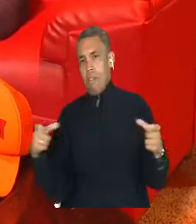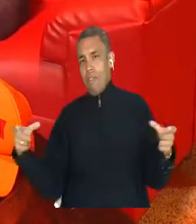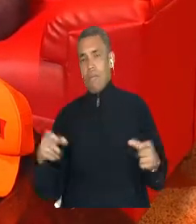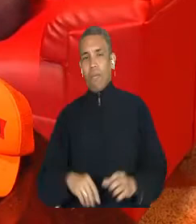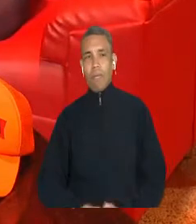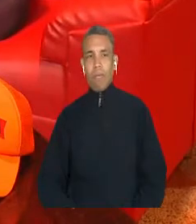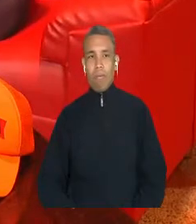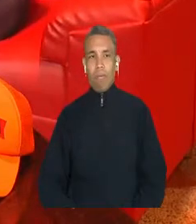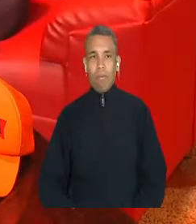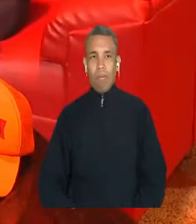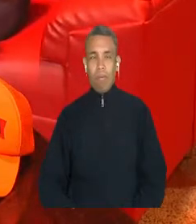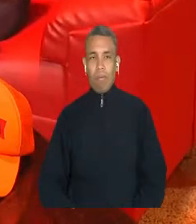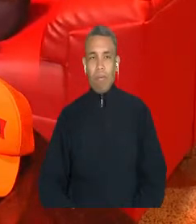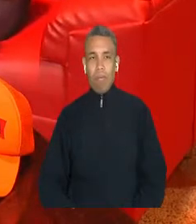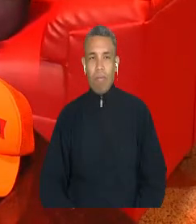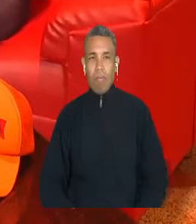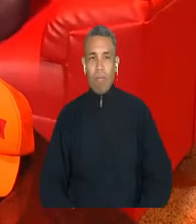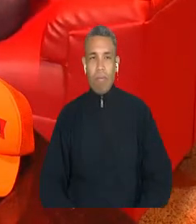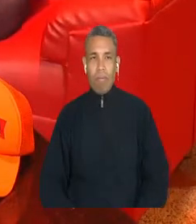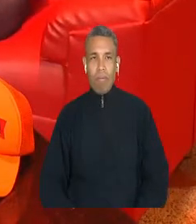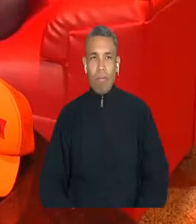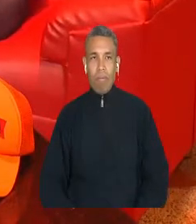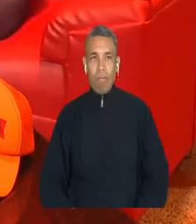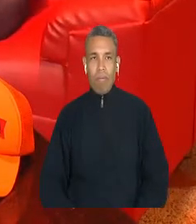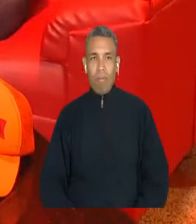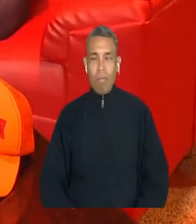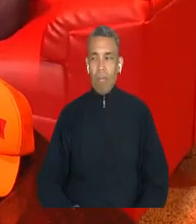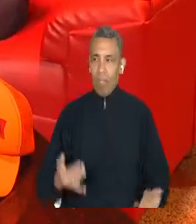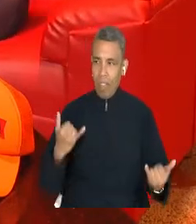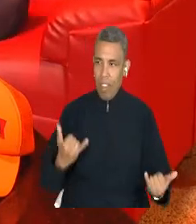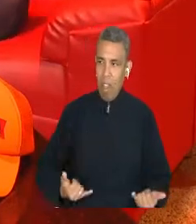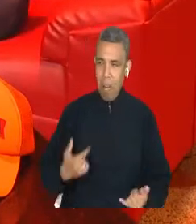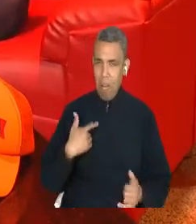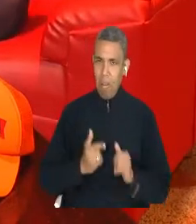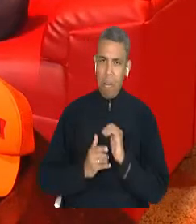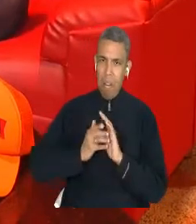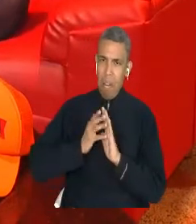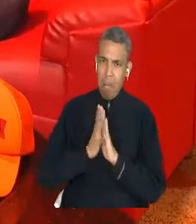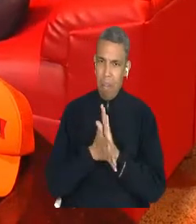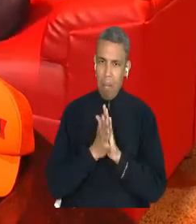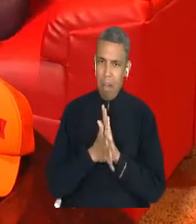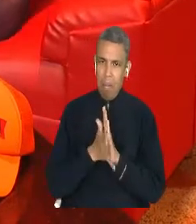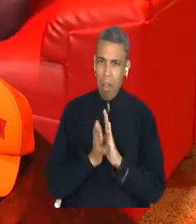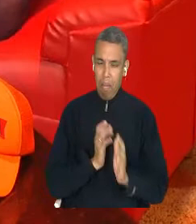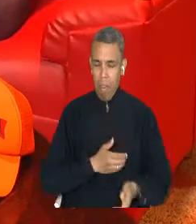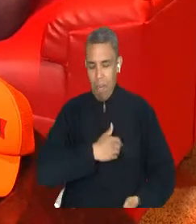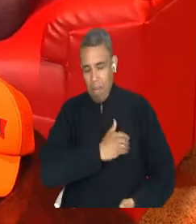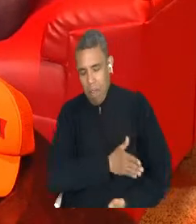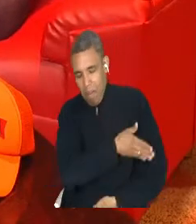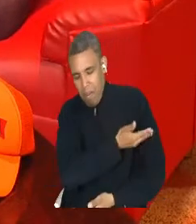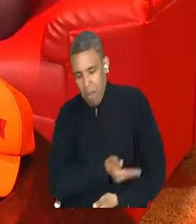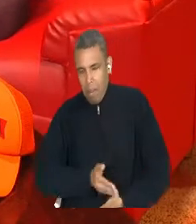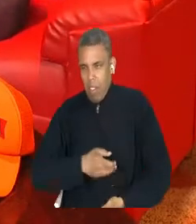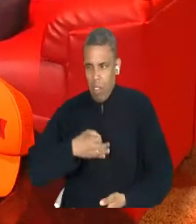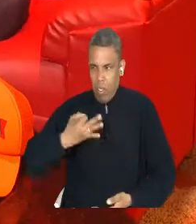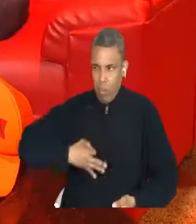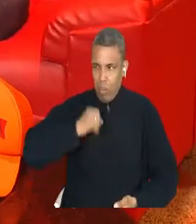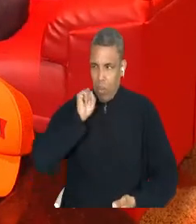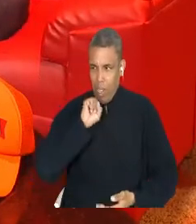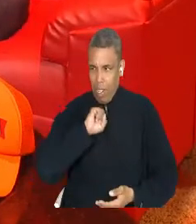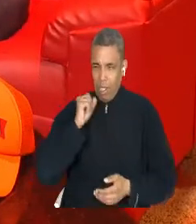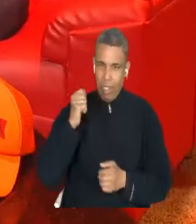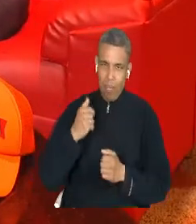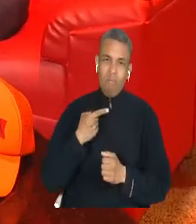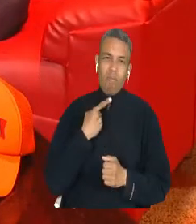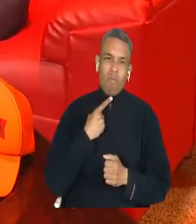hoy estaremos cantando a todo pulmón aquí en la cervecería. Este, por supuesto, va a ser un gran éxito en Barranca Bermeja. ¿Por